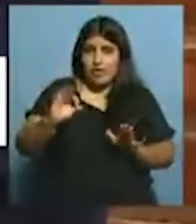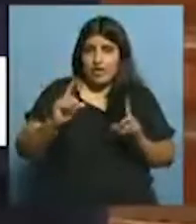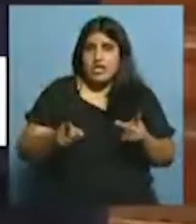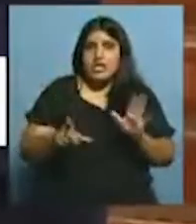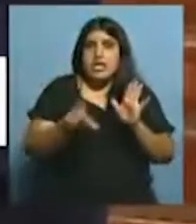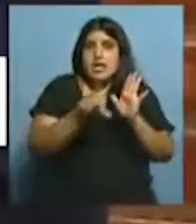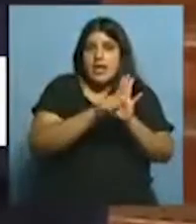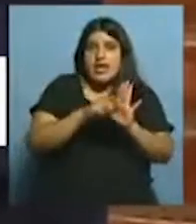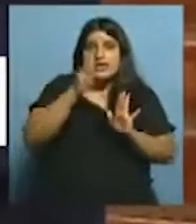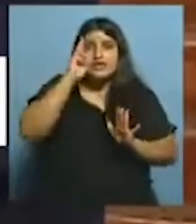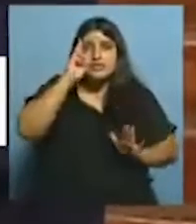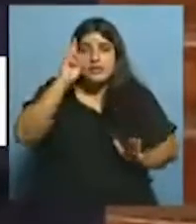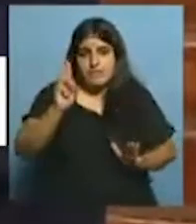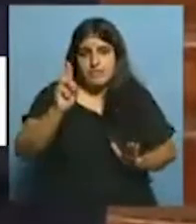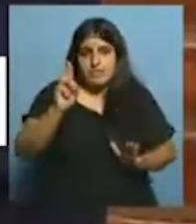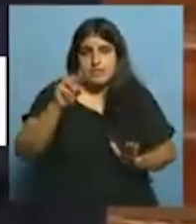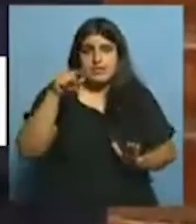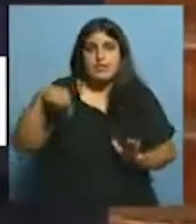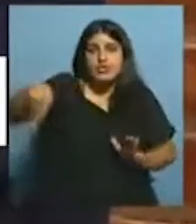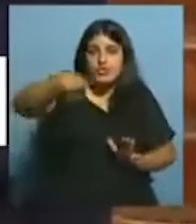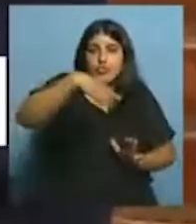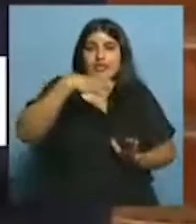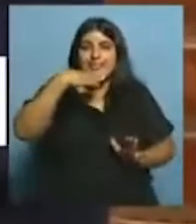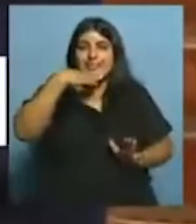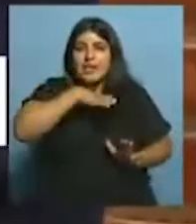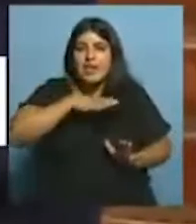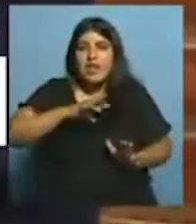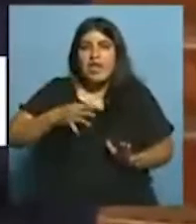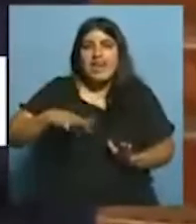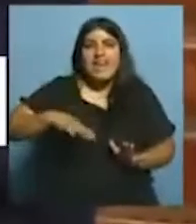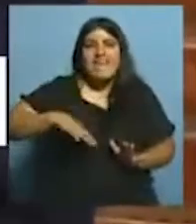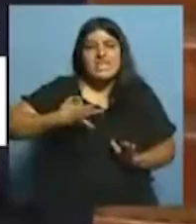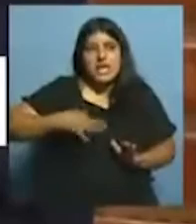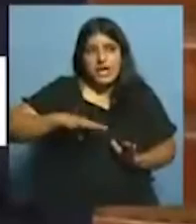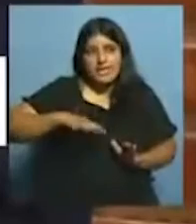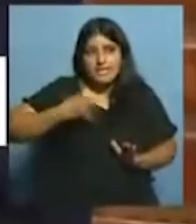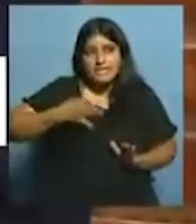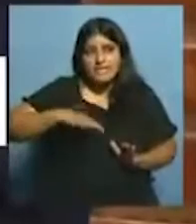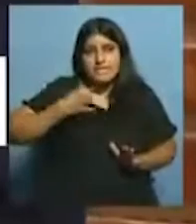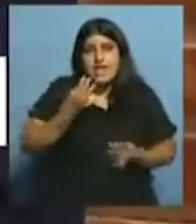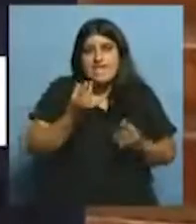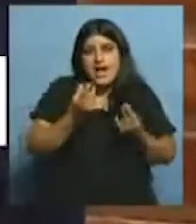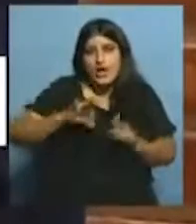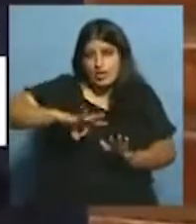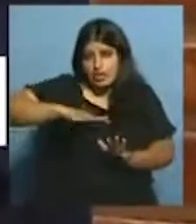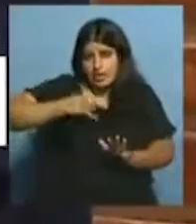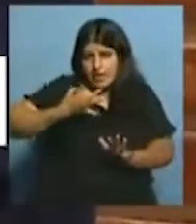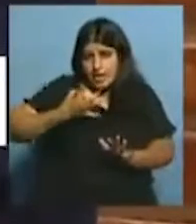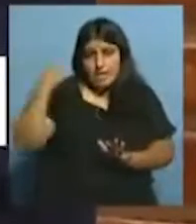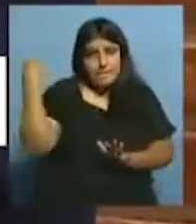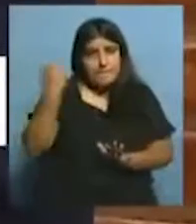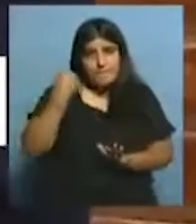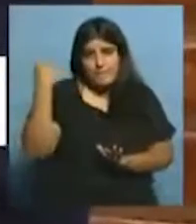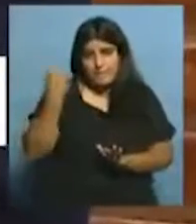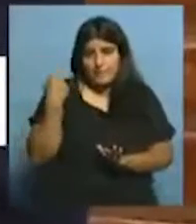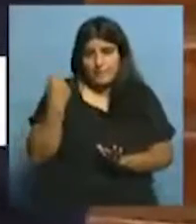con la misma, sino que entienda de que primero está el valor de su vida y de quienes transportan o de quienes también